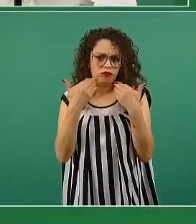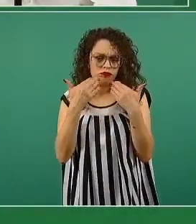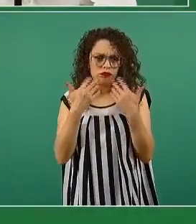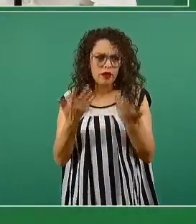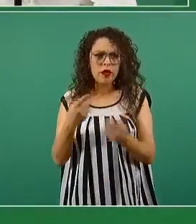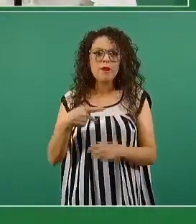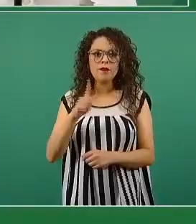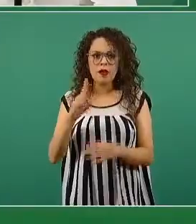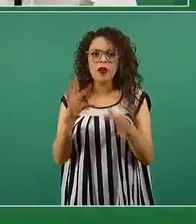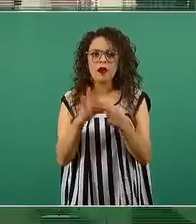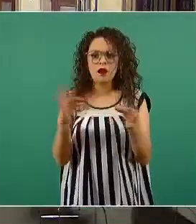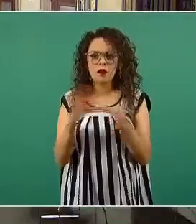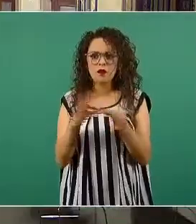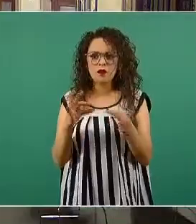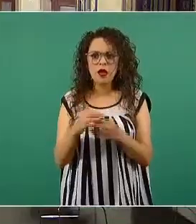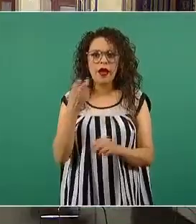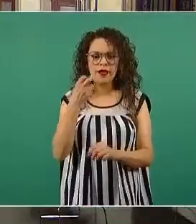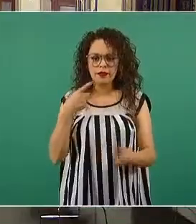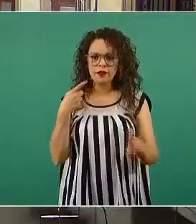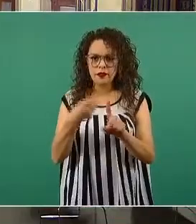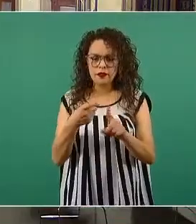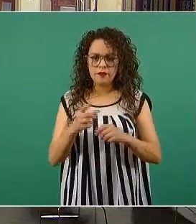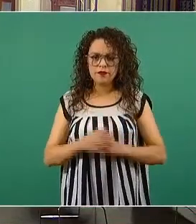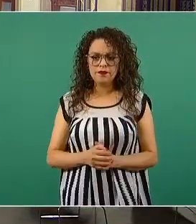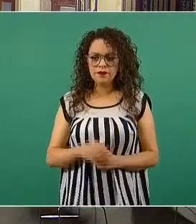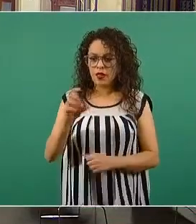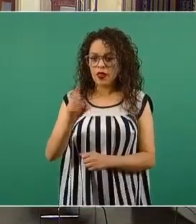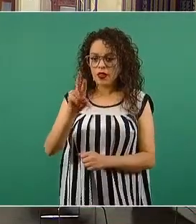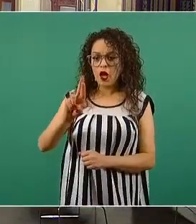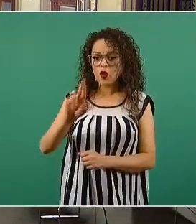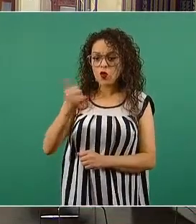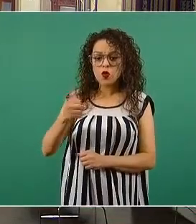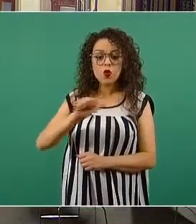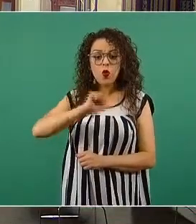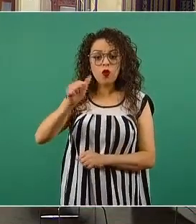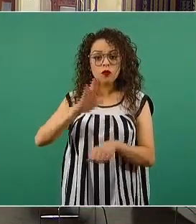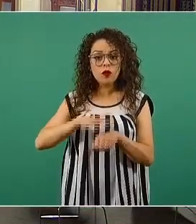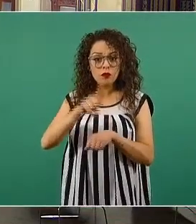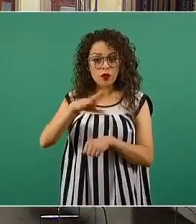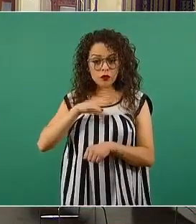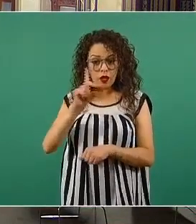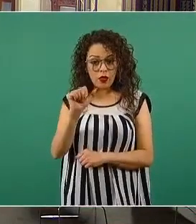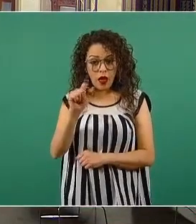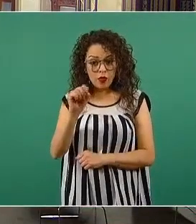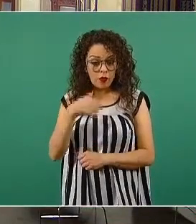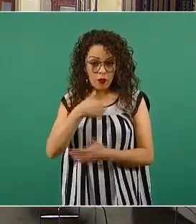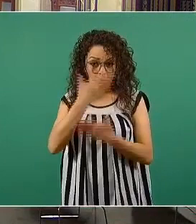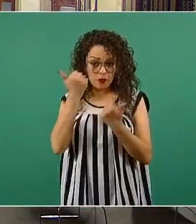breve en ese particular. No sé si el doctor Ruy tenga algún otro dato al respecto.